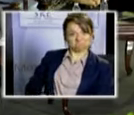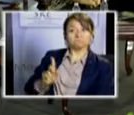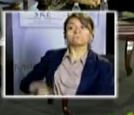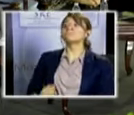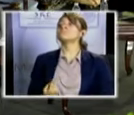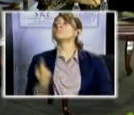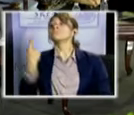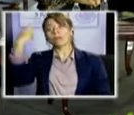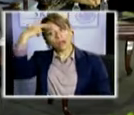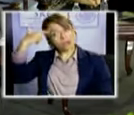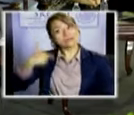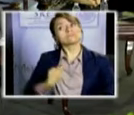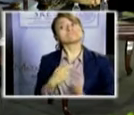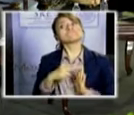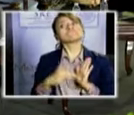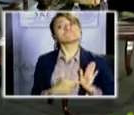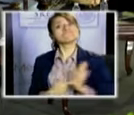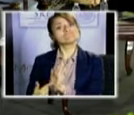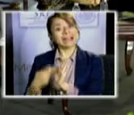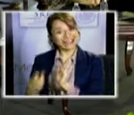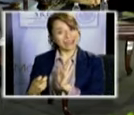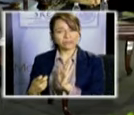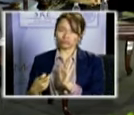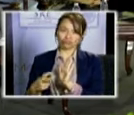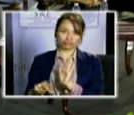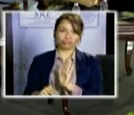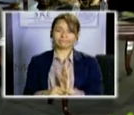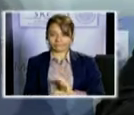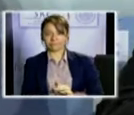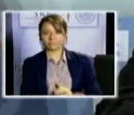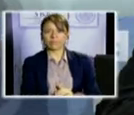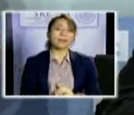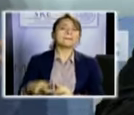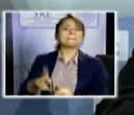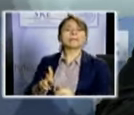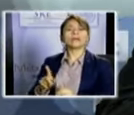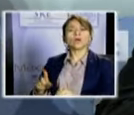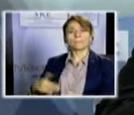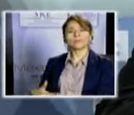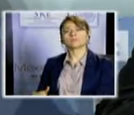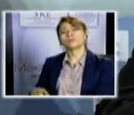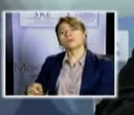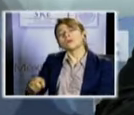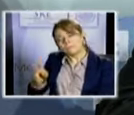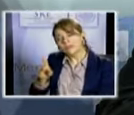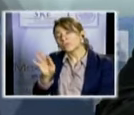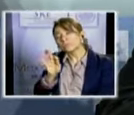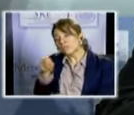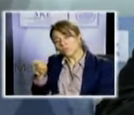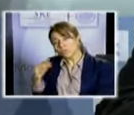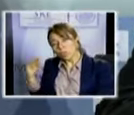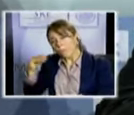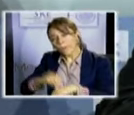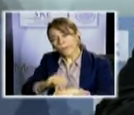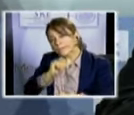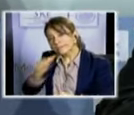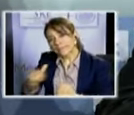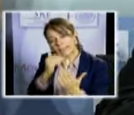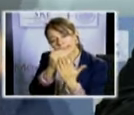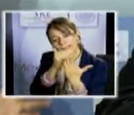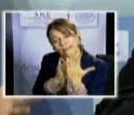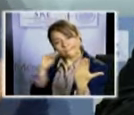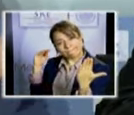está resultando provechosa, y que si tú no integras en la agenda de desarrollo los temas de prevención del